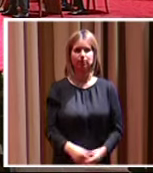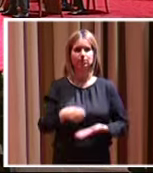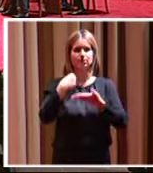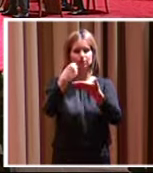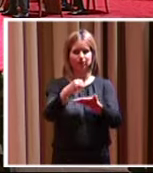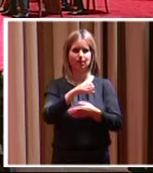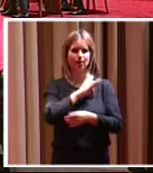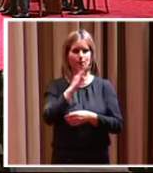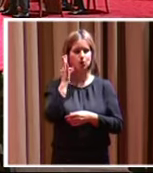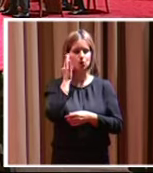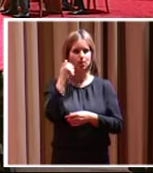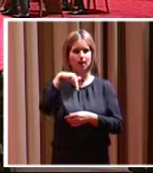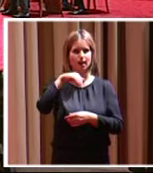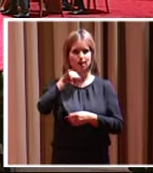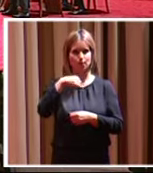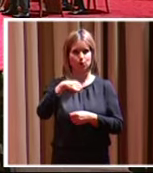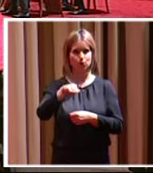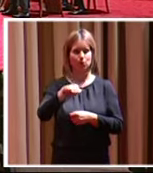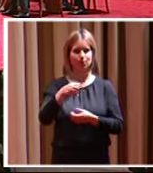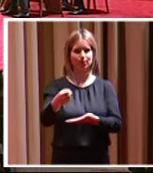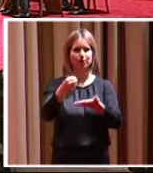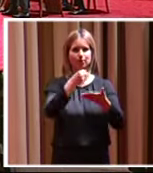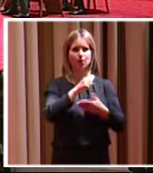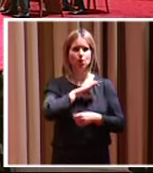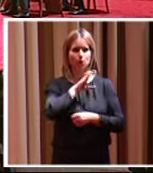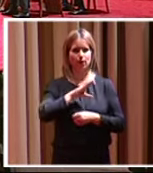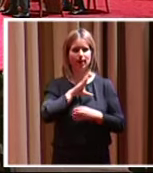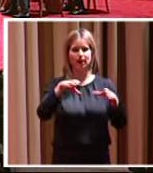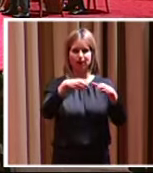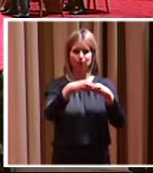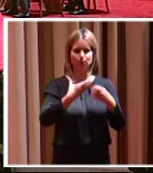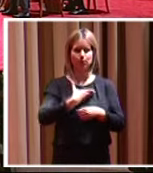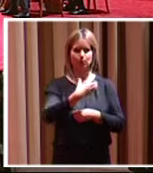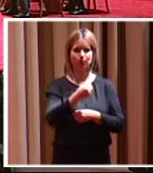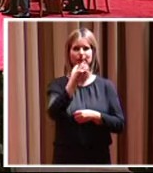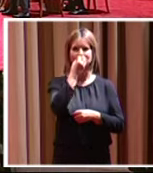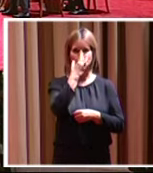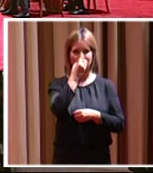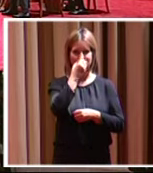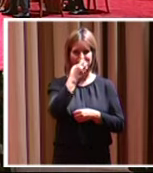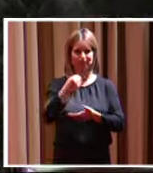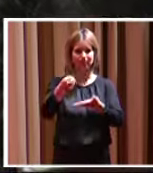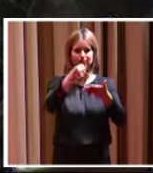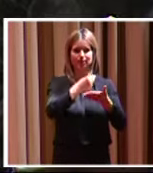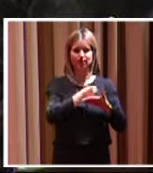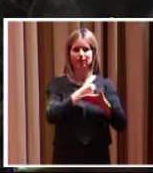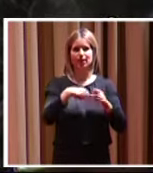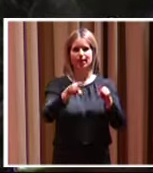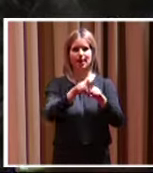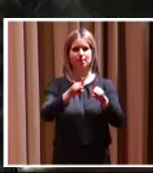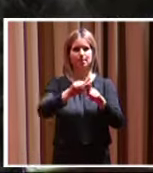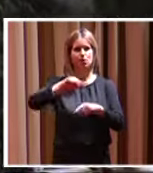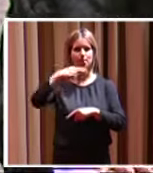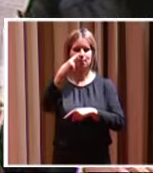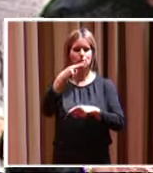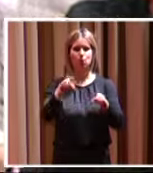Entrega doña Ana Muñoz Arquelladas, concejala del Grupo Municipal Socialista. Recoge el hermano mayor de